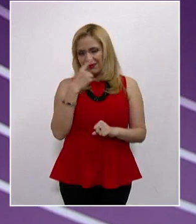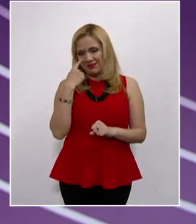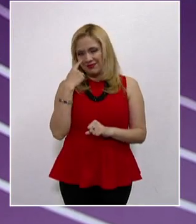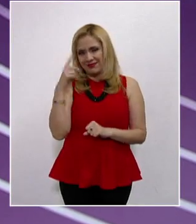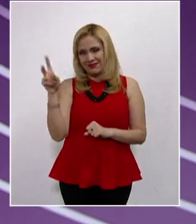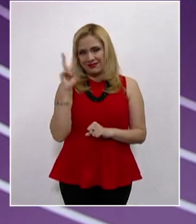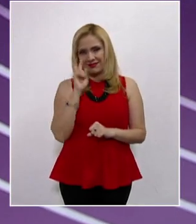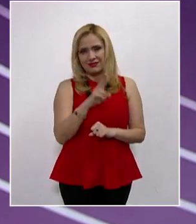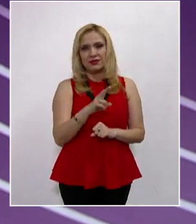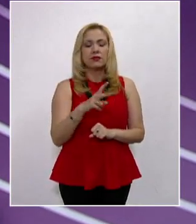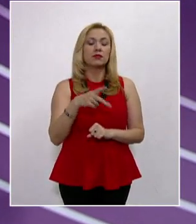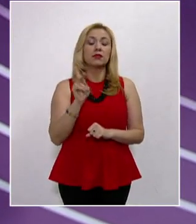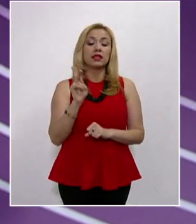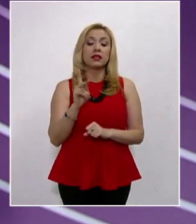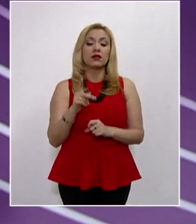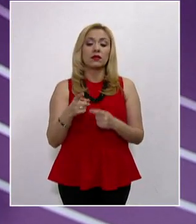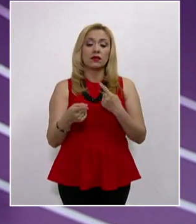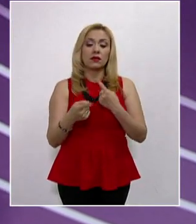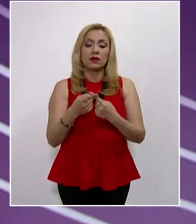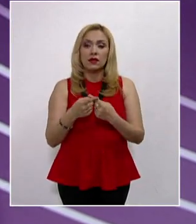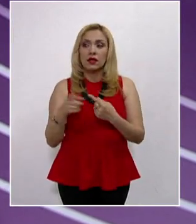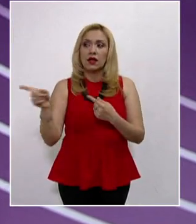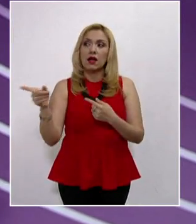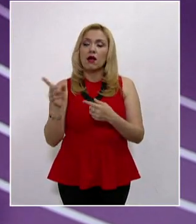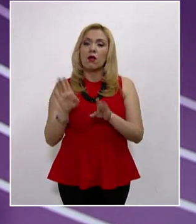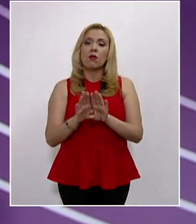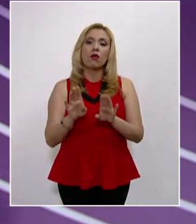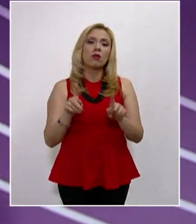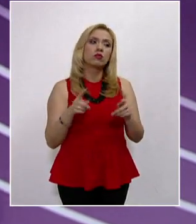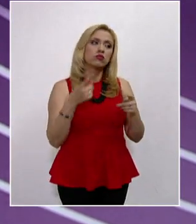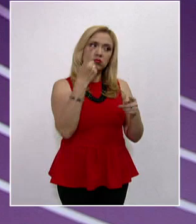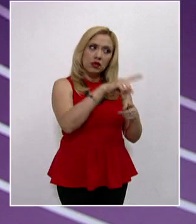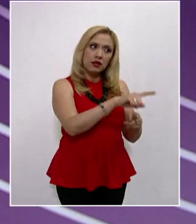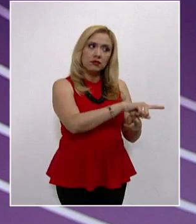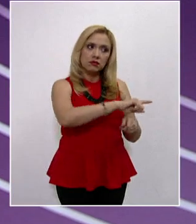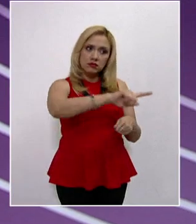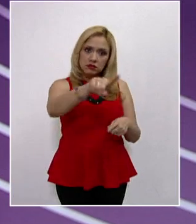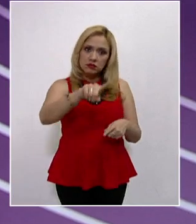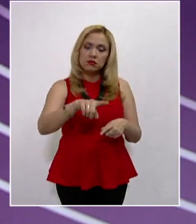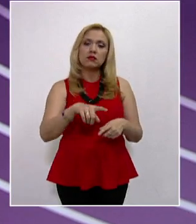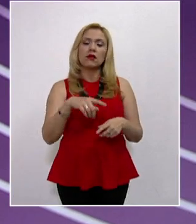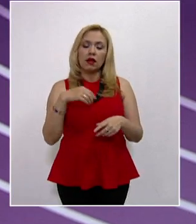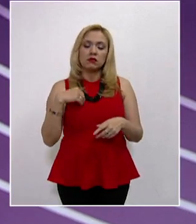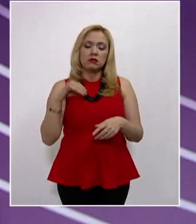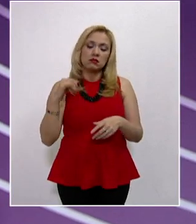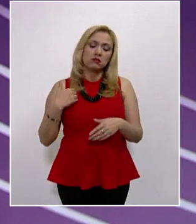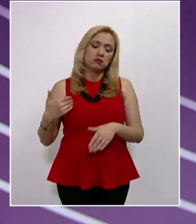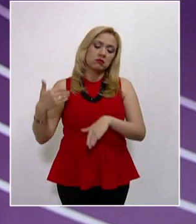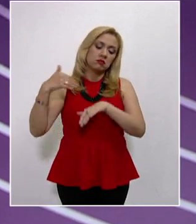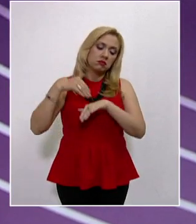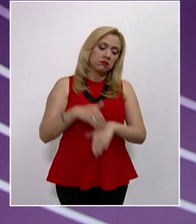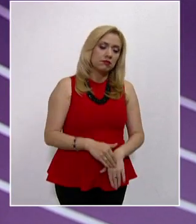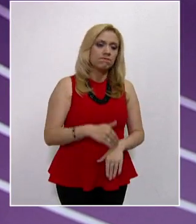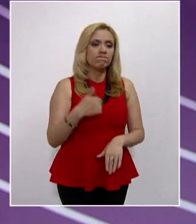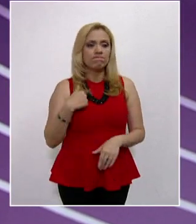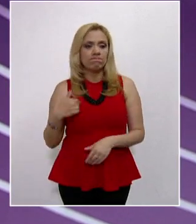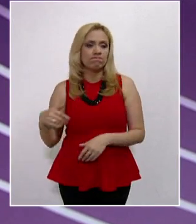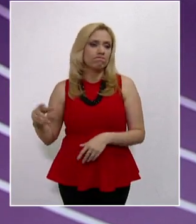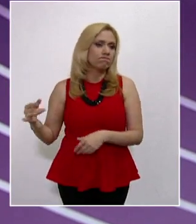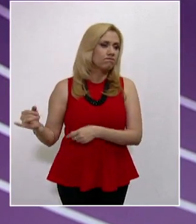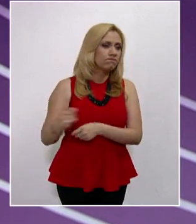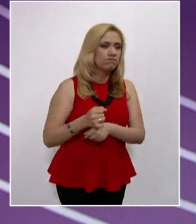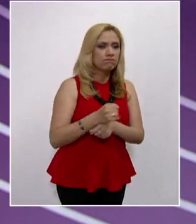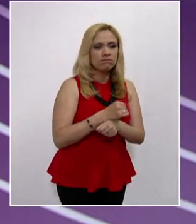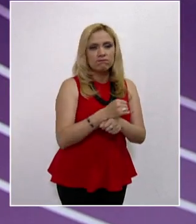bueno, esto al final del día tiene que ver con la función que les está encomendada, es parte de su mandato, y al ser parte de su mandato, ellos tienen digamos,